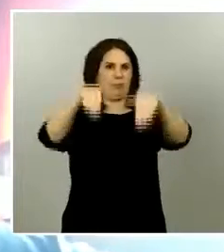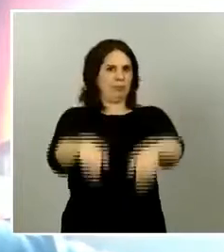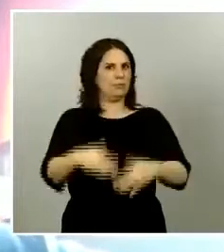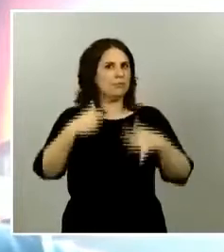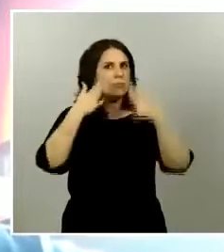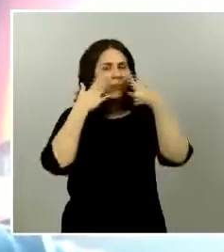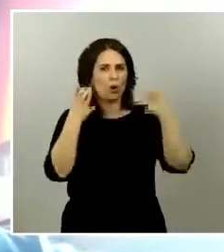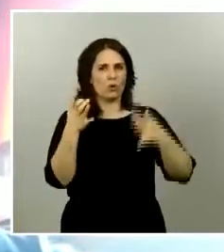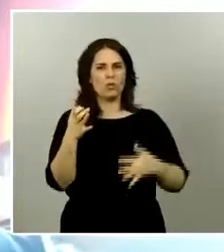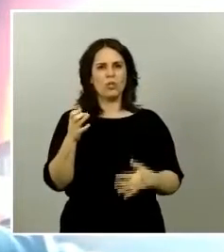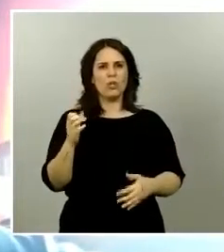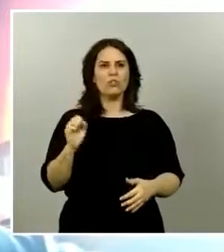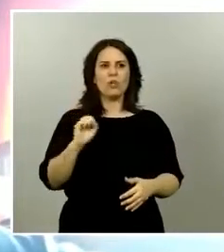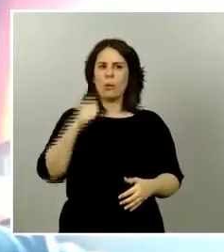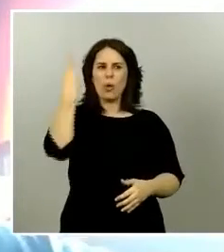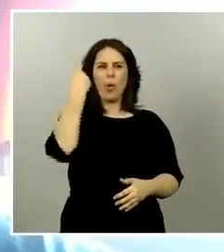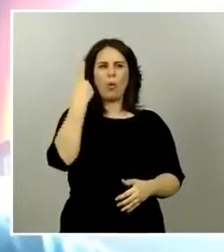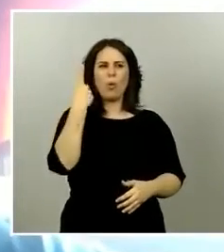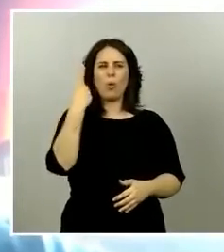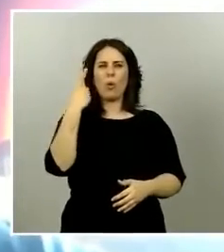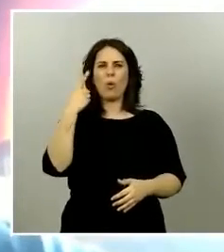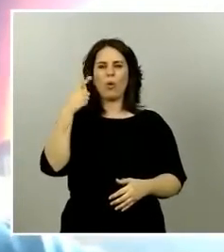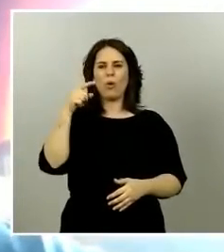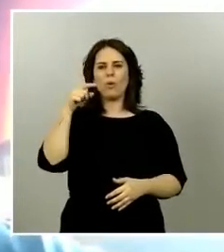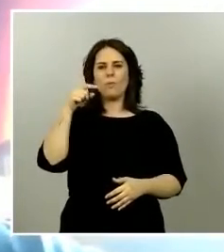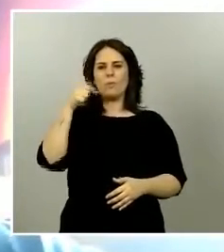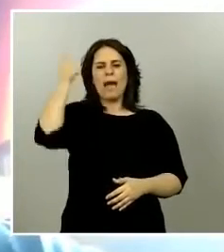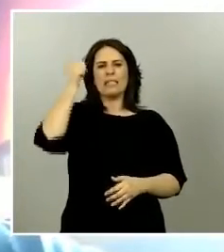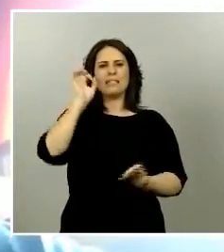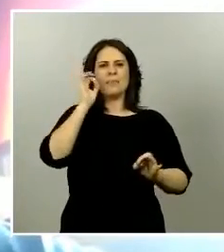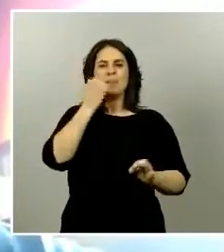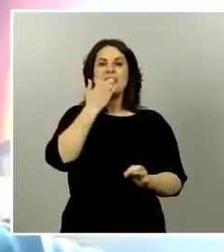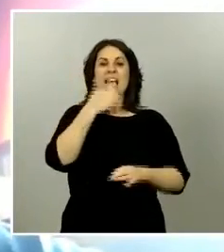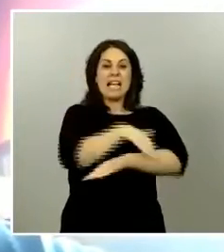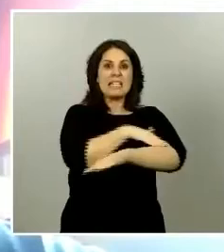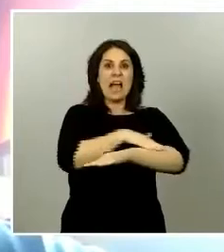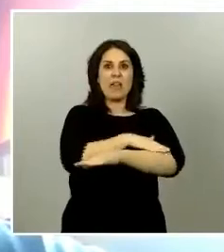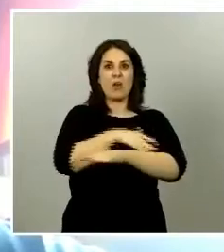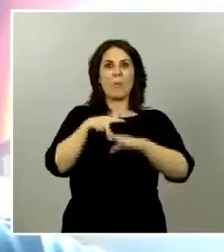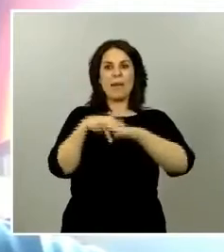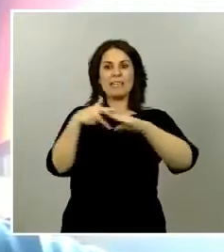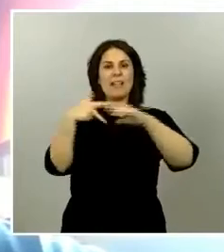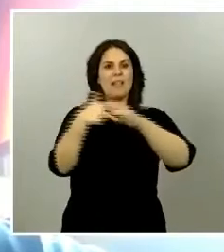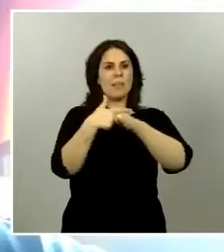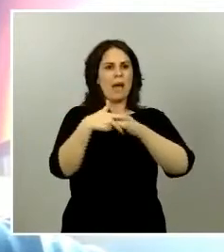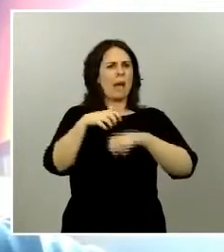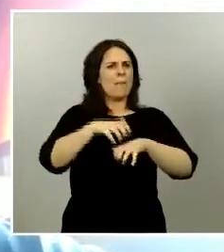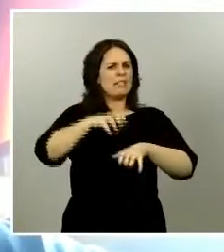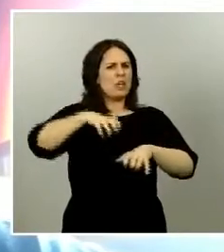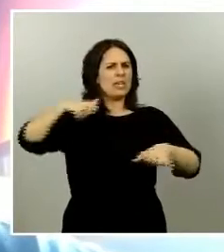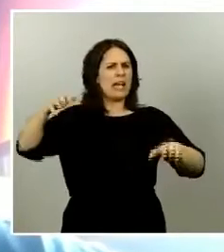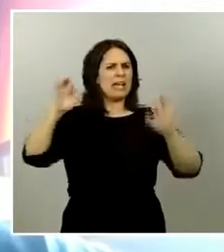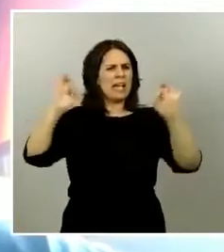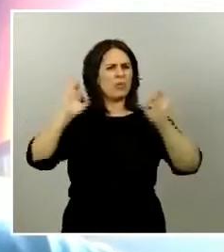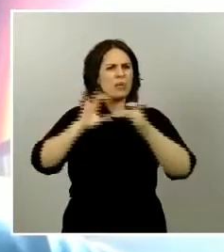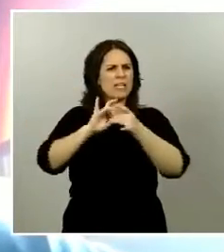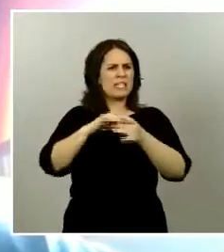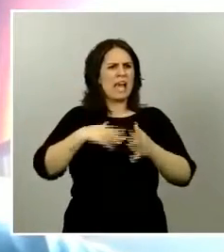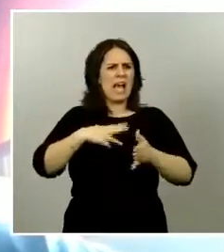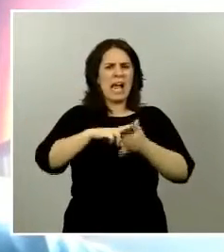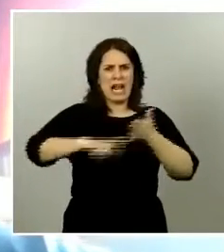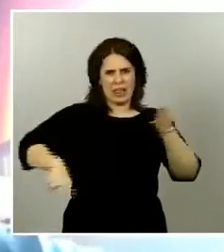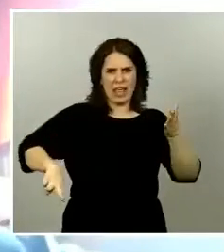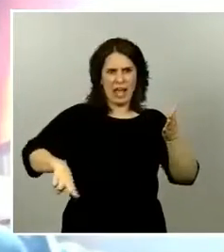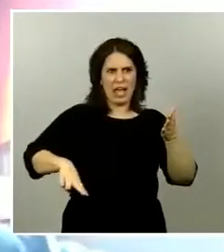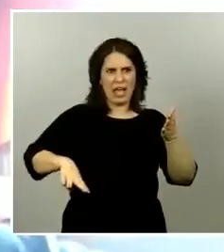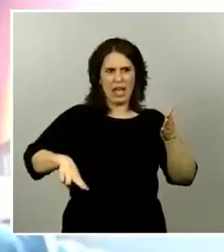de algunas acciones, sobre todo en donde está el Estado con una participación